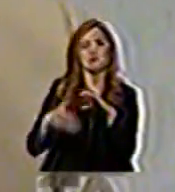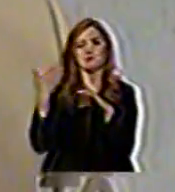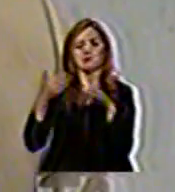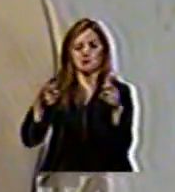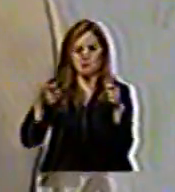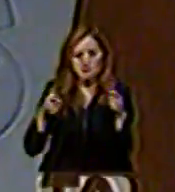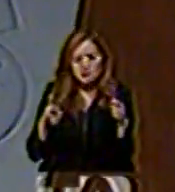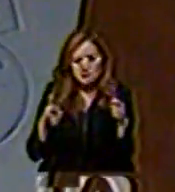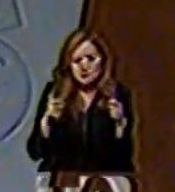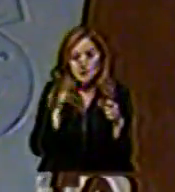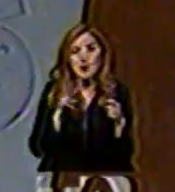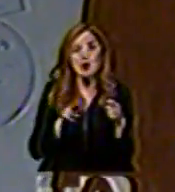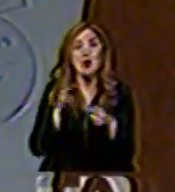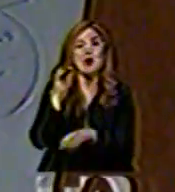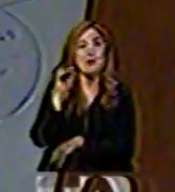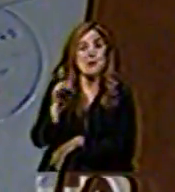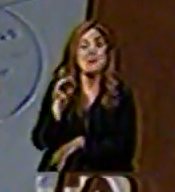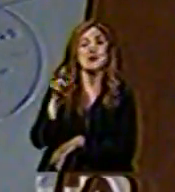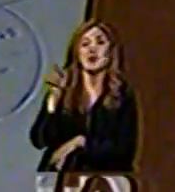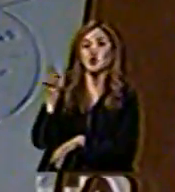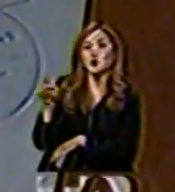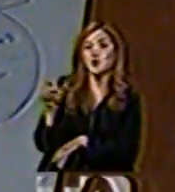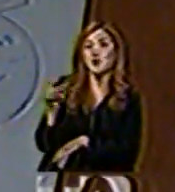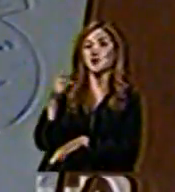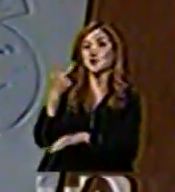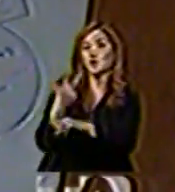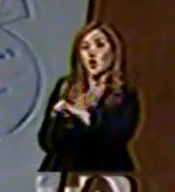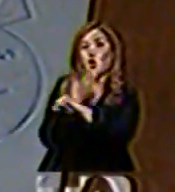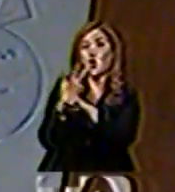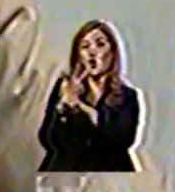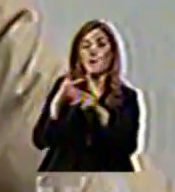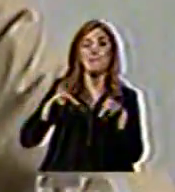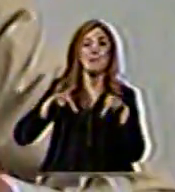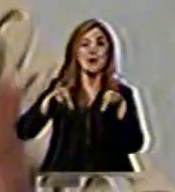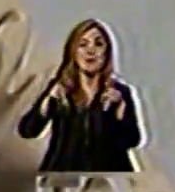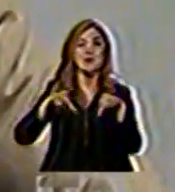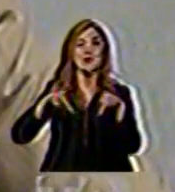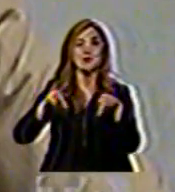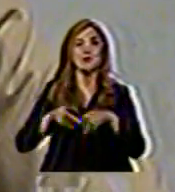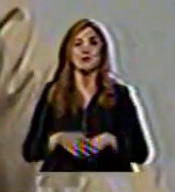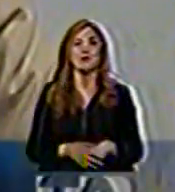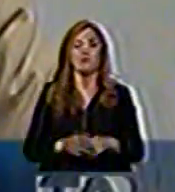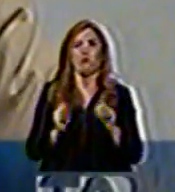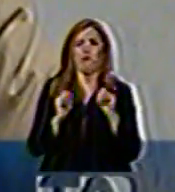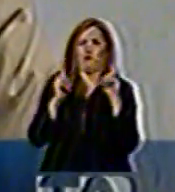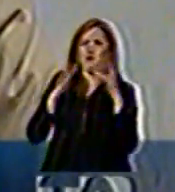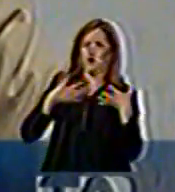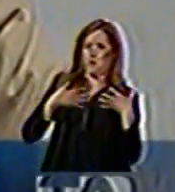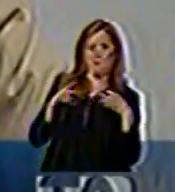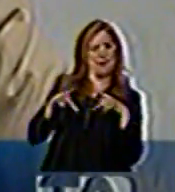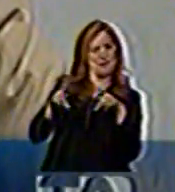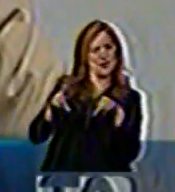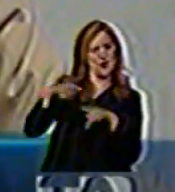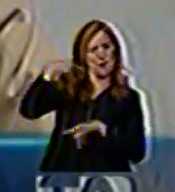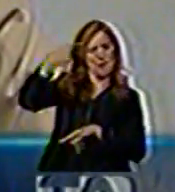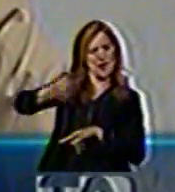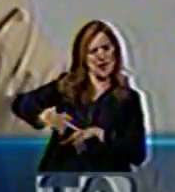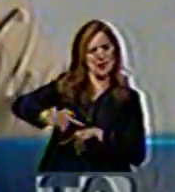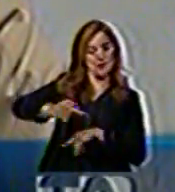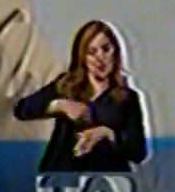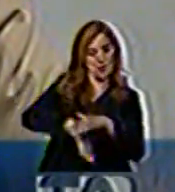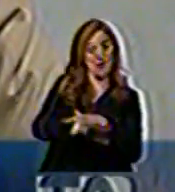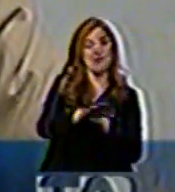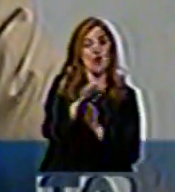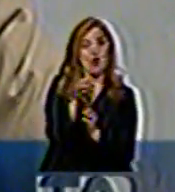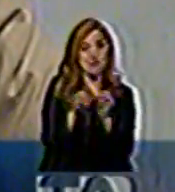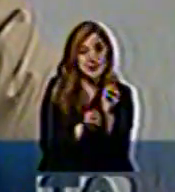electrónico en el que se le notifica que tiene 3 horas de licencia. Oh, sorpresa que la mañana siguiente que ingreso a mi